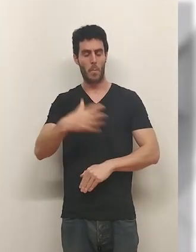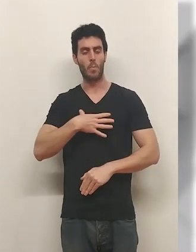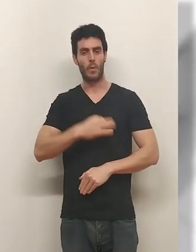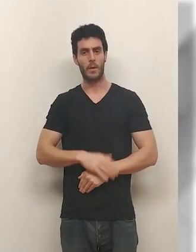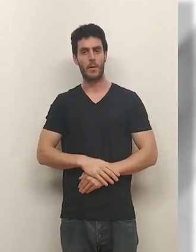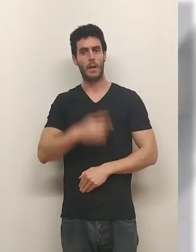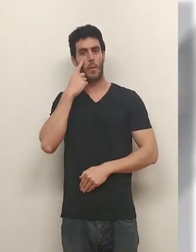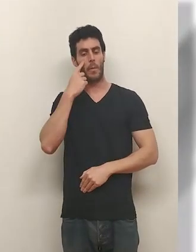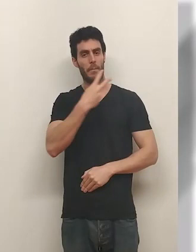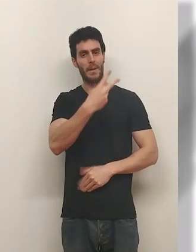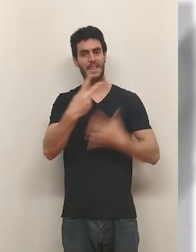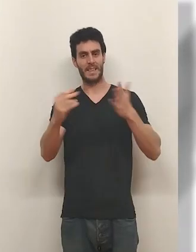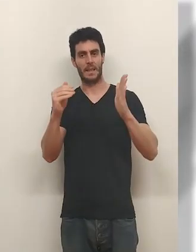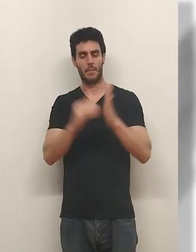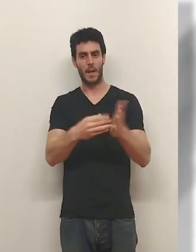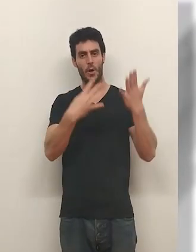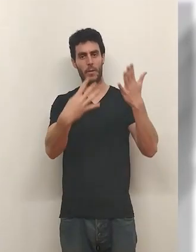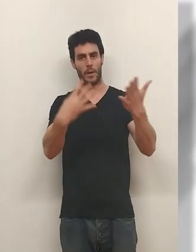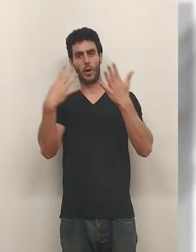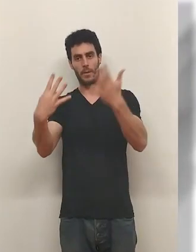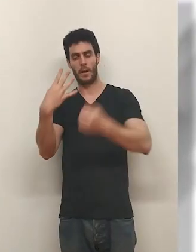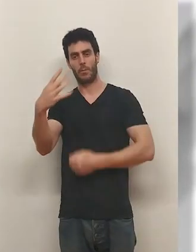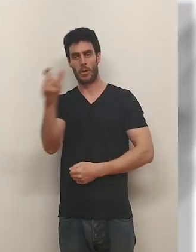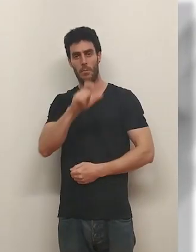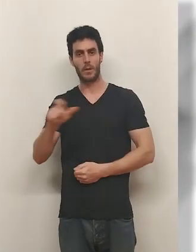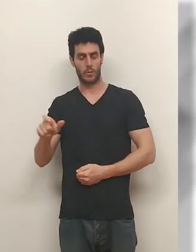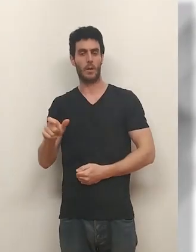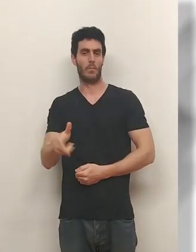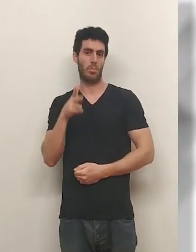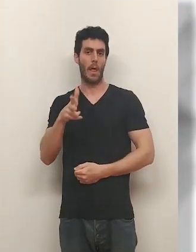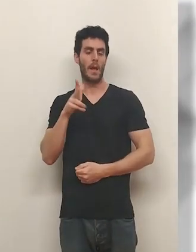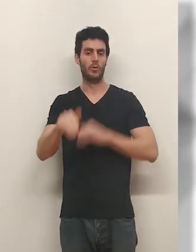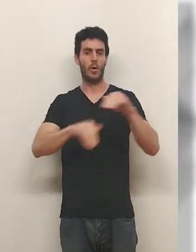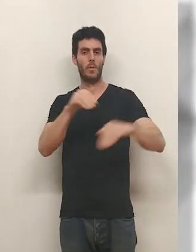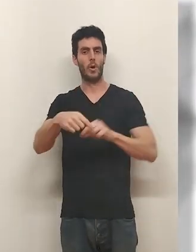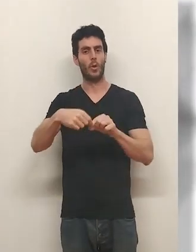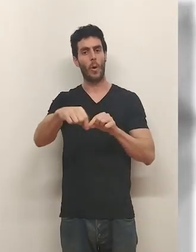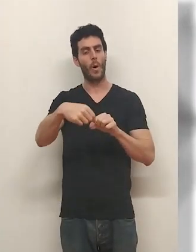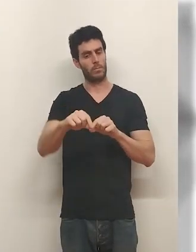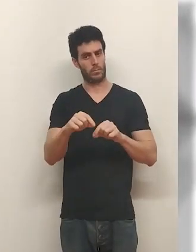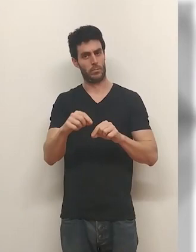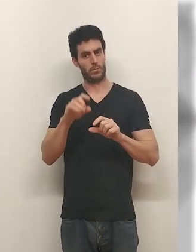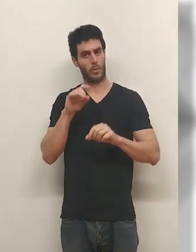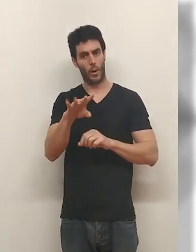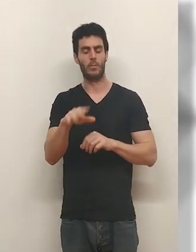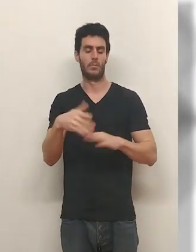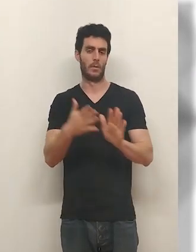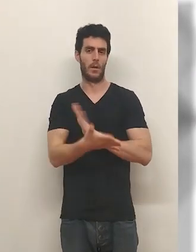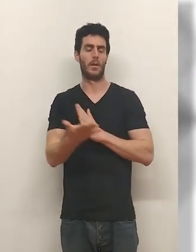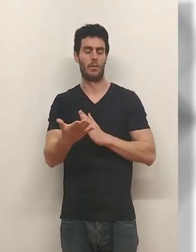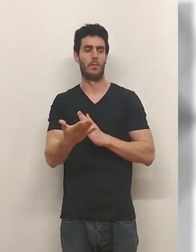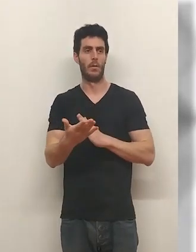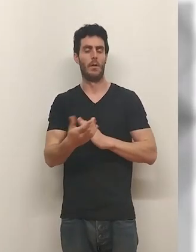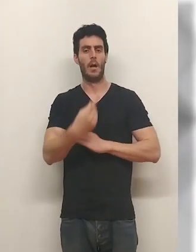Hipotéticamente asciende a 27.994 personas que ejercerán el derecho de voto por correo. Supone, como os podéis imaginar,